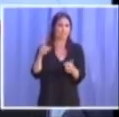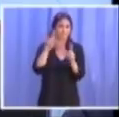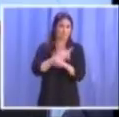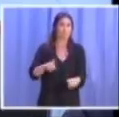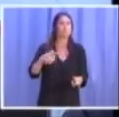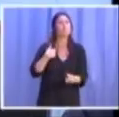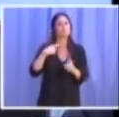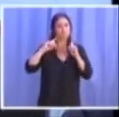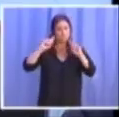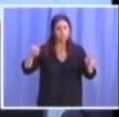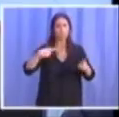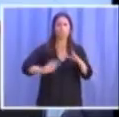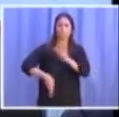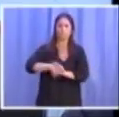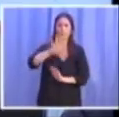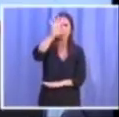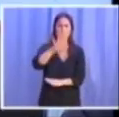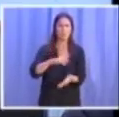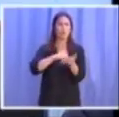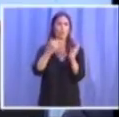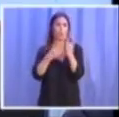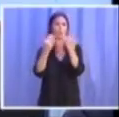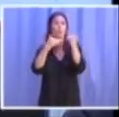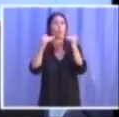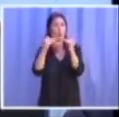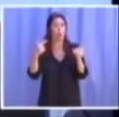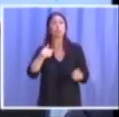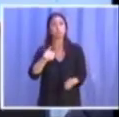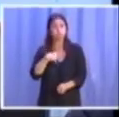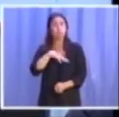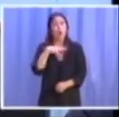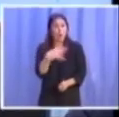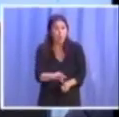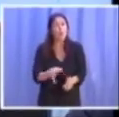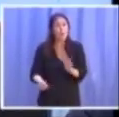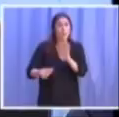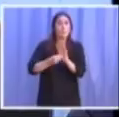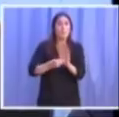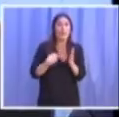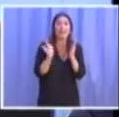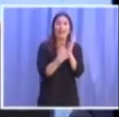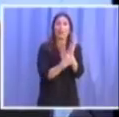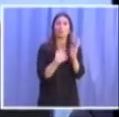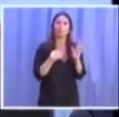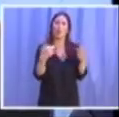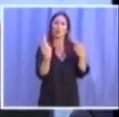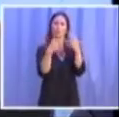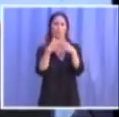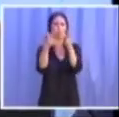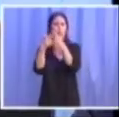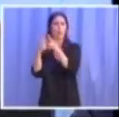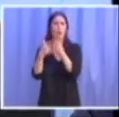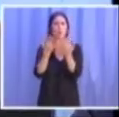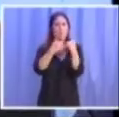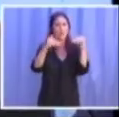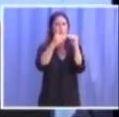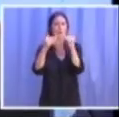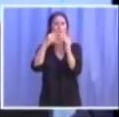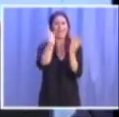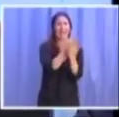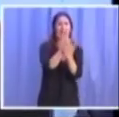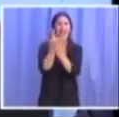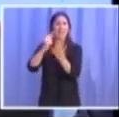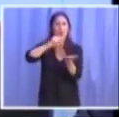nosotros hemos puesto en marcha el quinto plan de igualdad. Hemos sido capaces de meter e incluir cláusulas sociales por la igualdad en cada uno de los contratos.